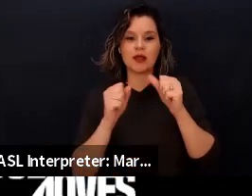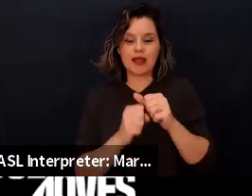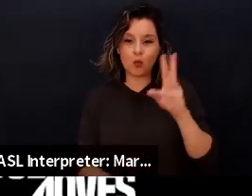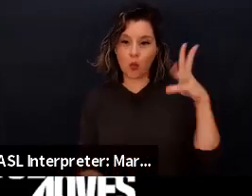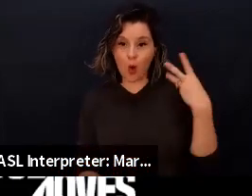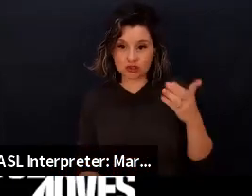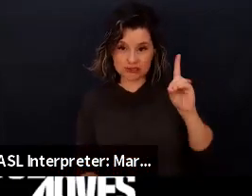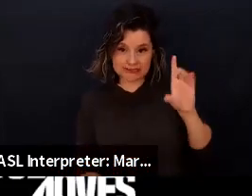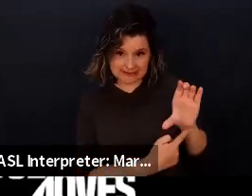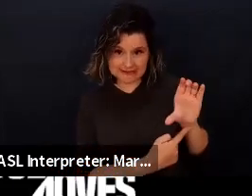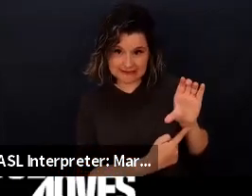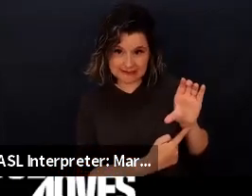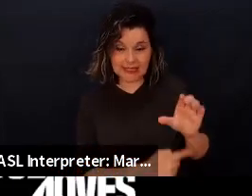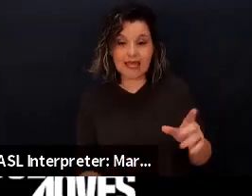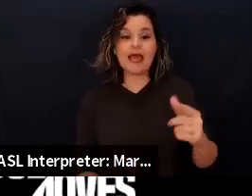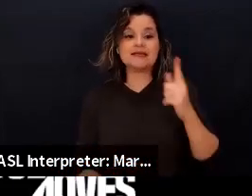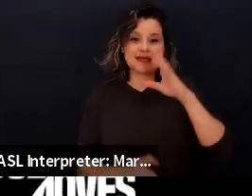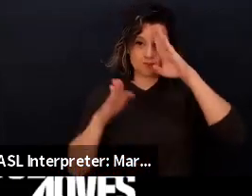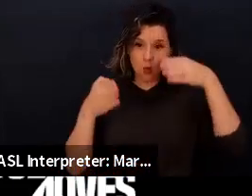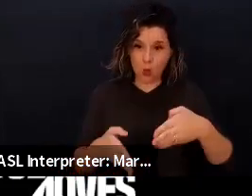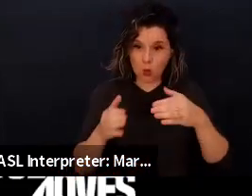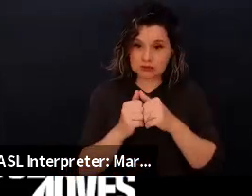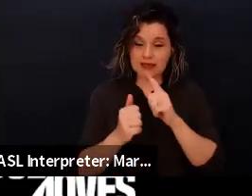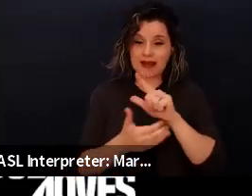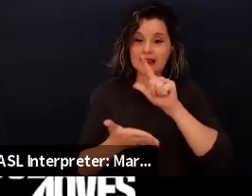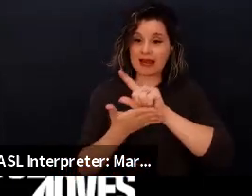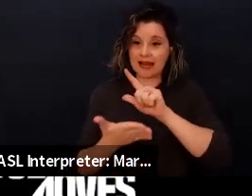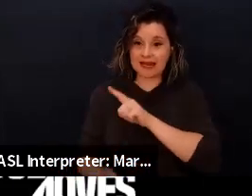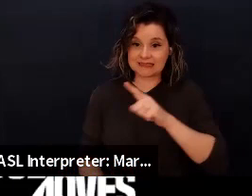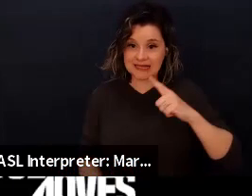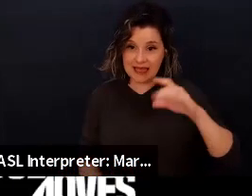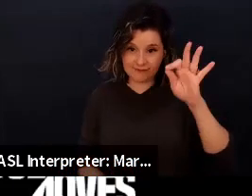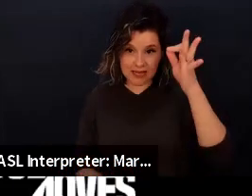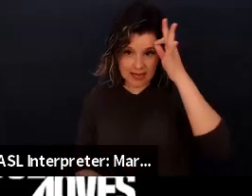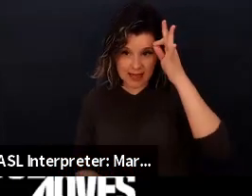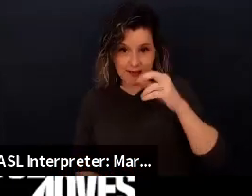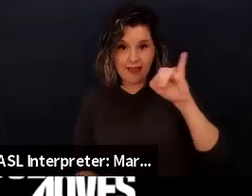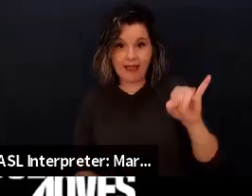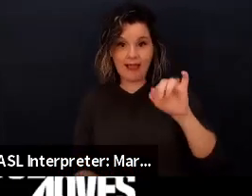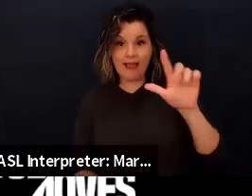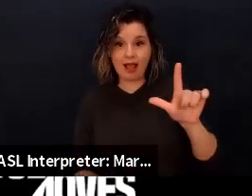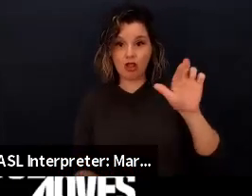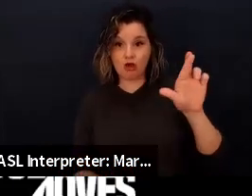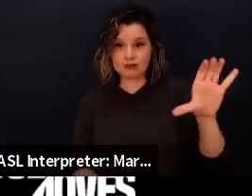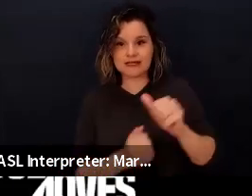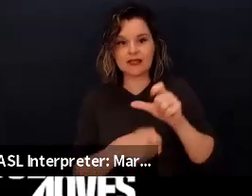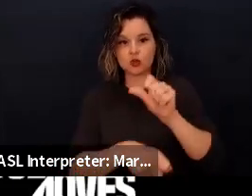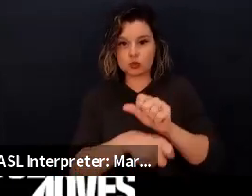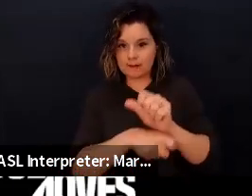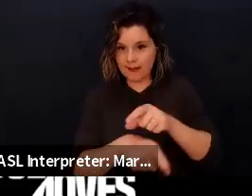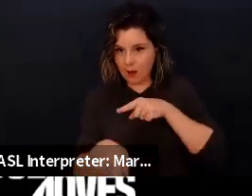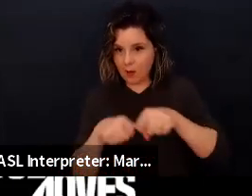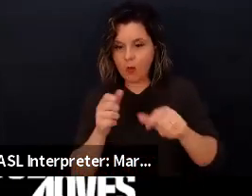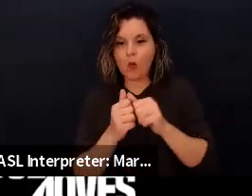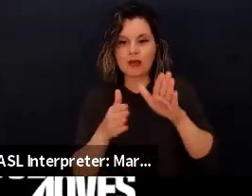Washington, D.C. Se enfoca en la defensa legislativa federal en ILRC, Su trabajo se centra